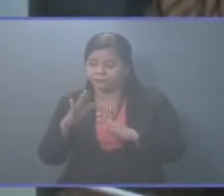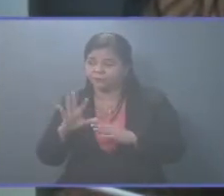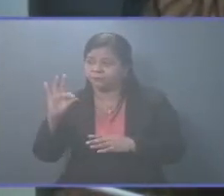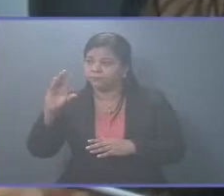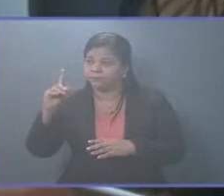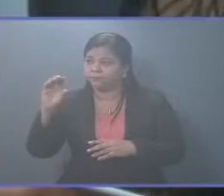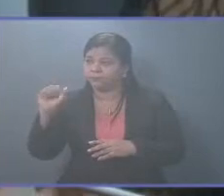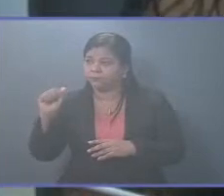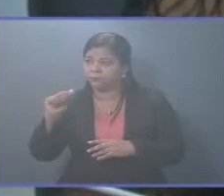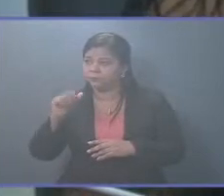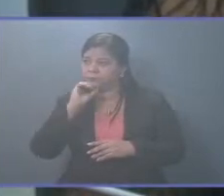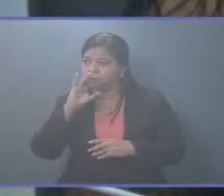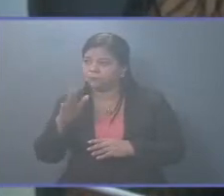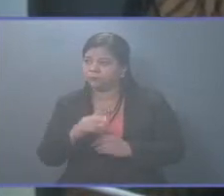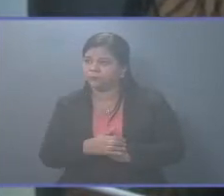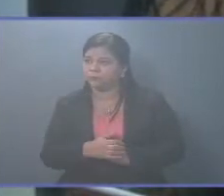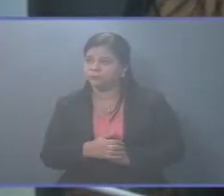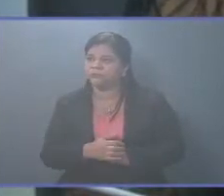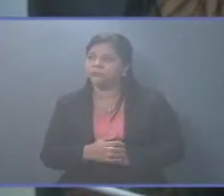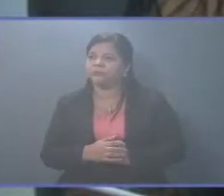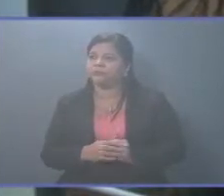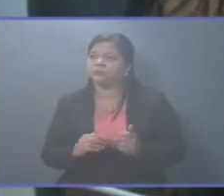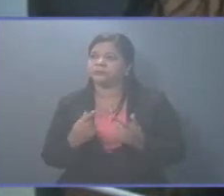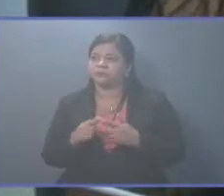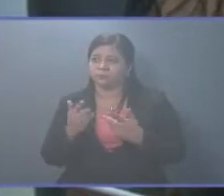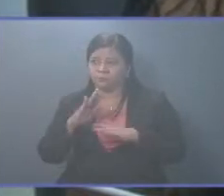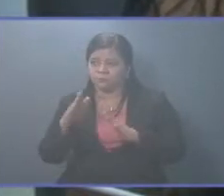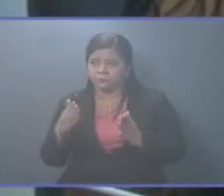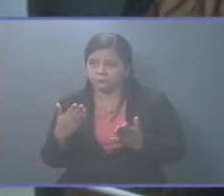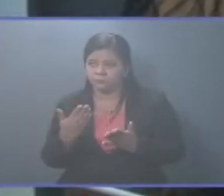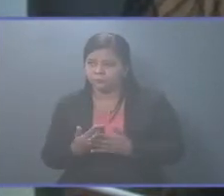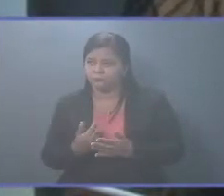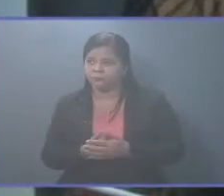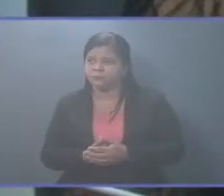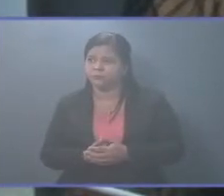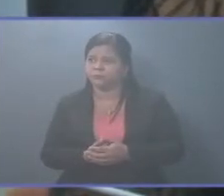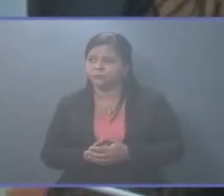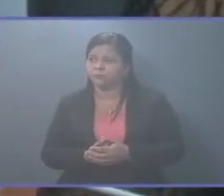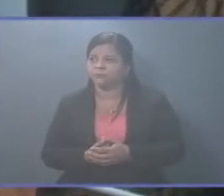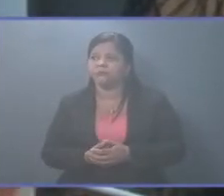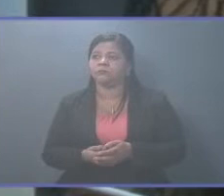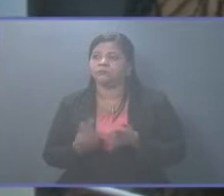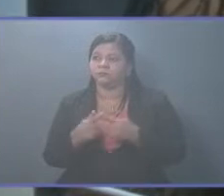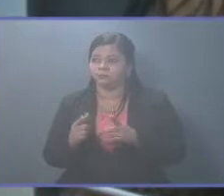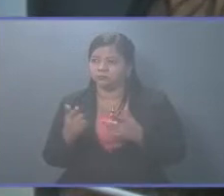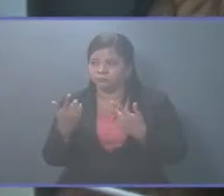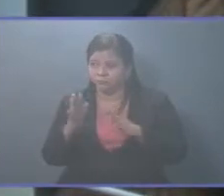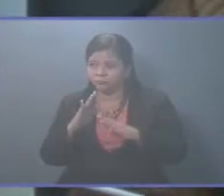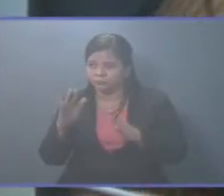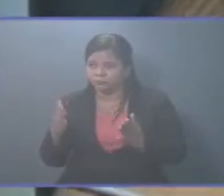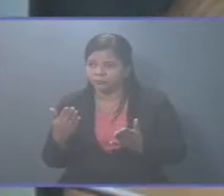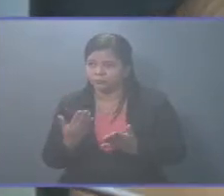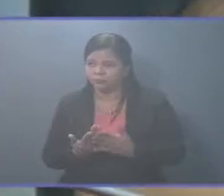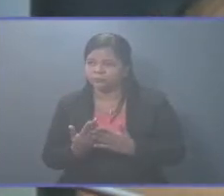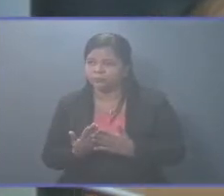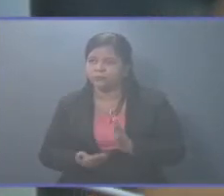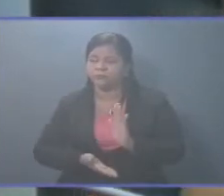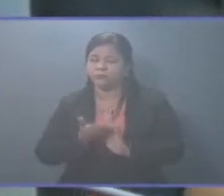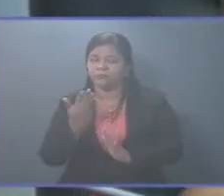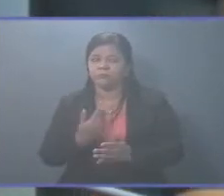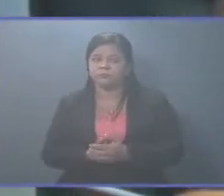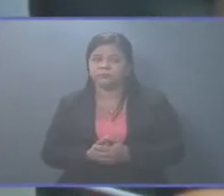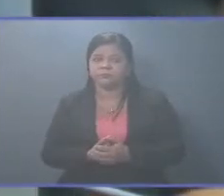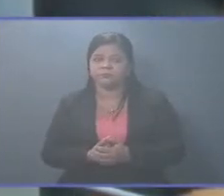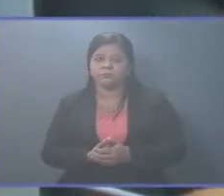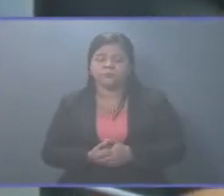la que nosotros por ir en Latinoamérica y aquí en El Salvador normalmente son esos los lineamientos a los que nos basamos en